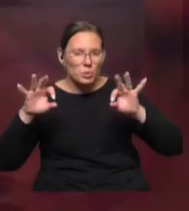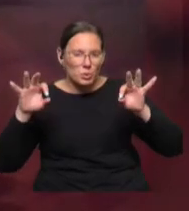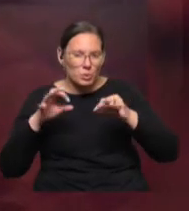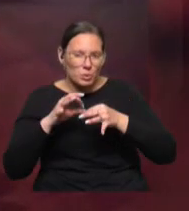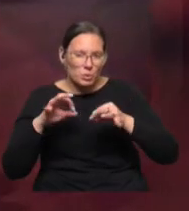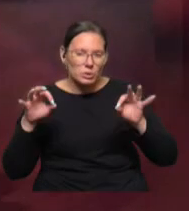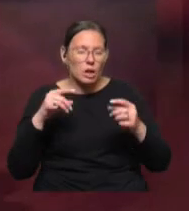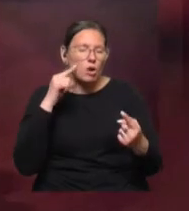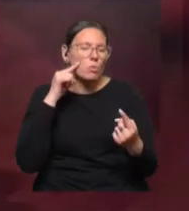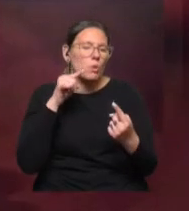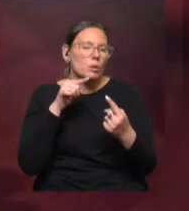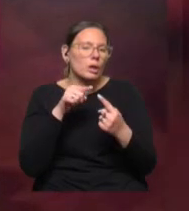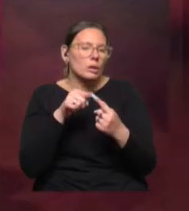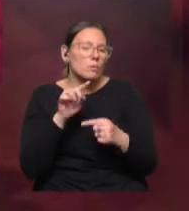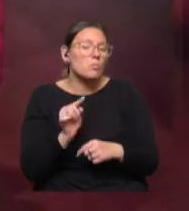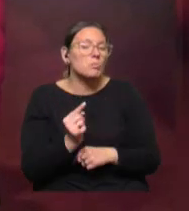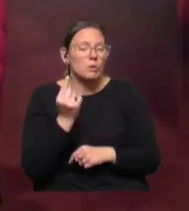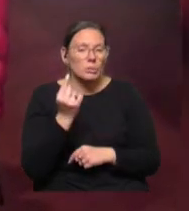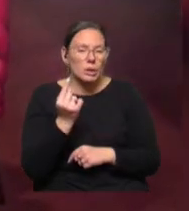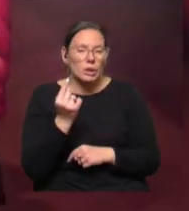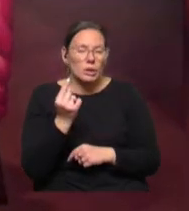ese leitmotiv que está